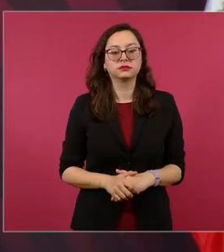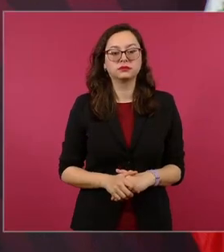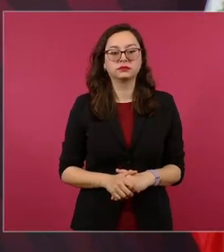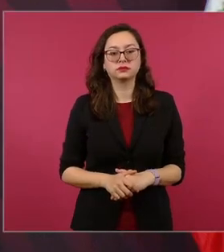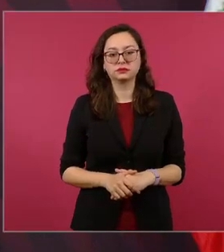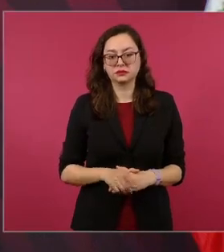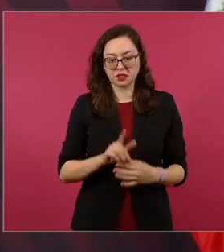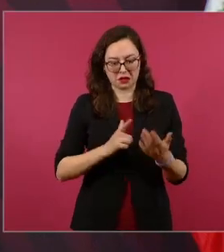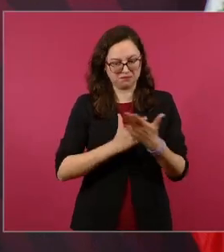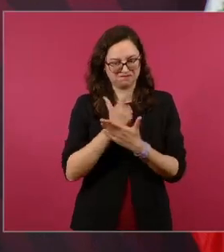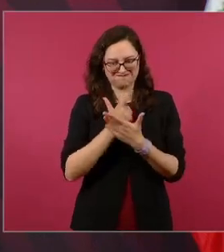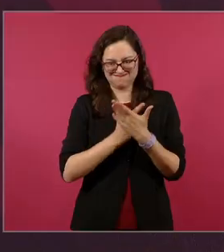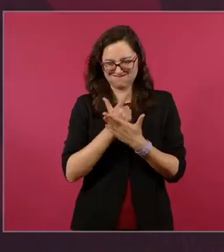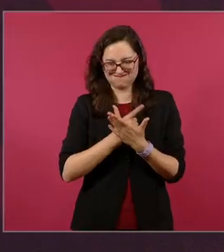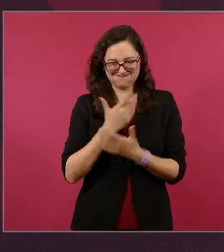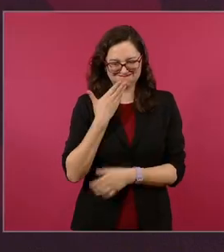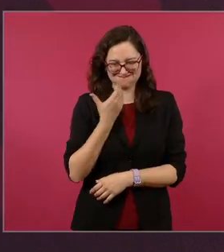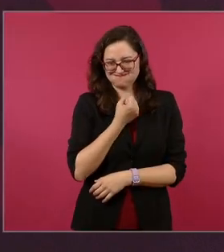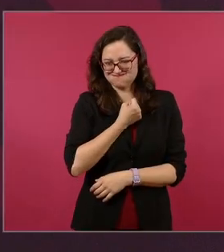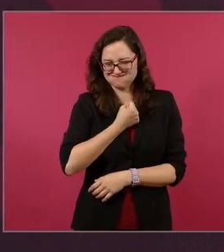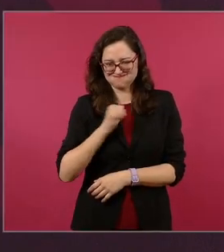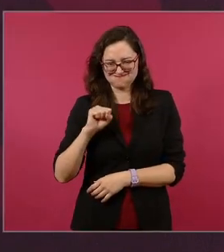extraordinario economista, serio,